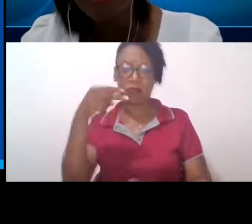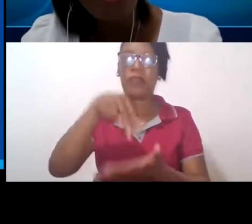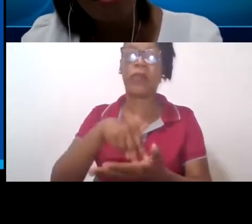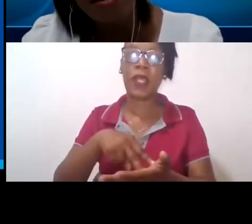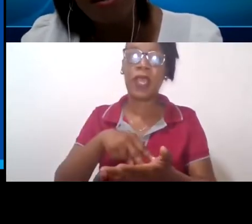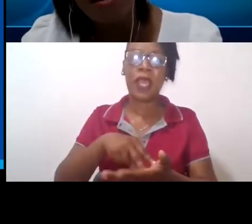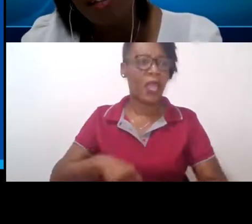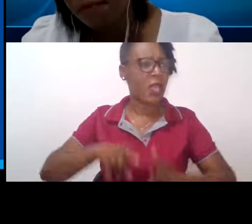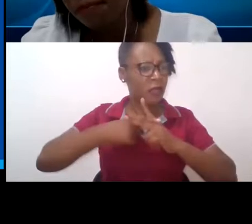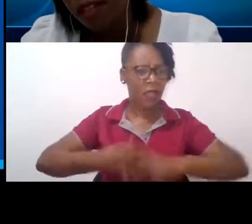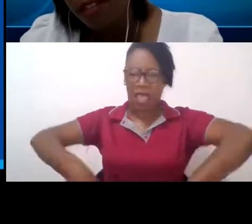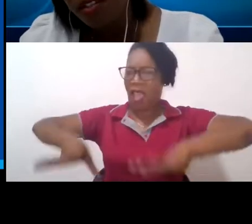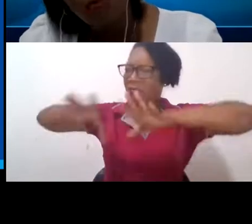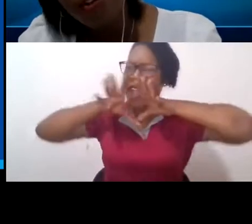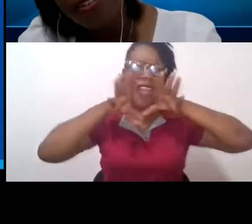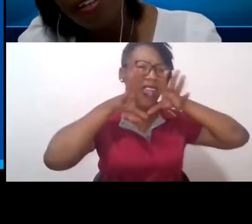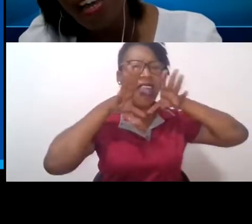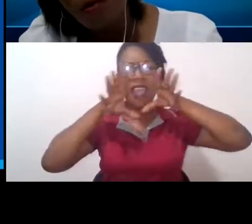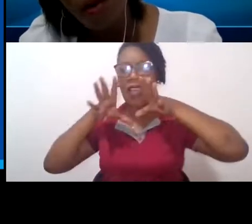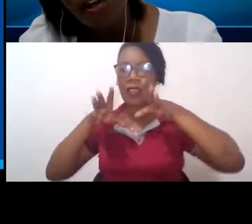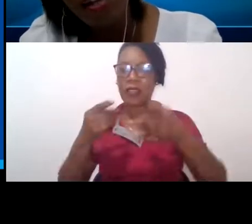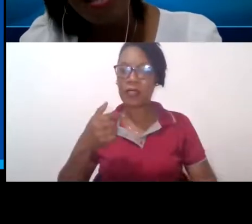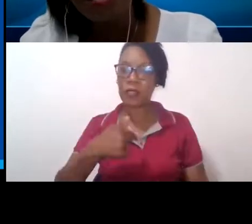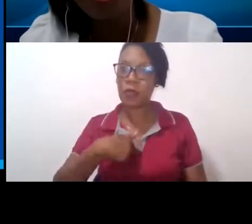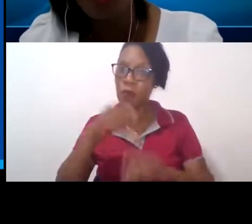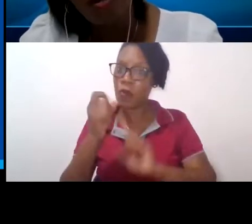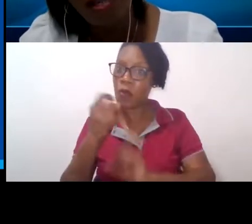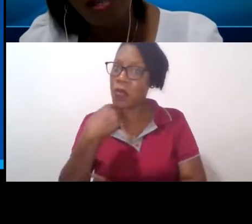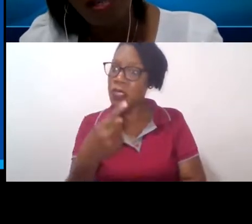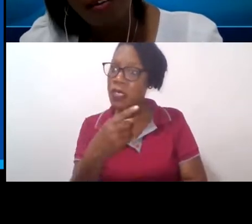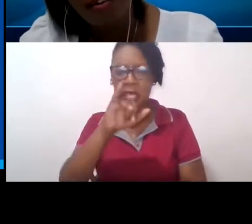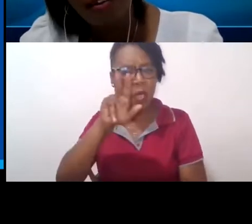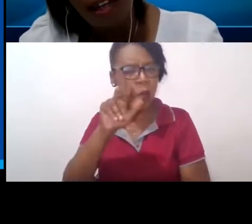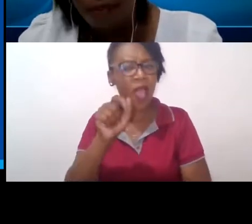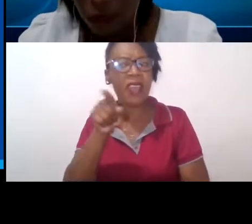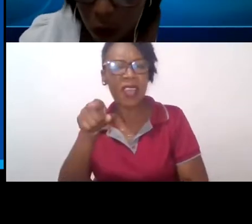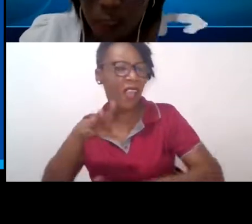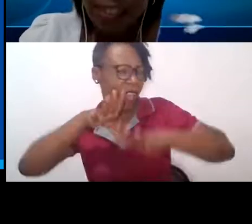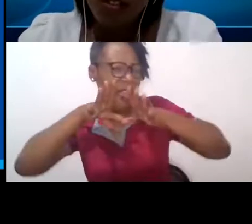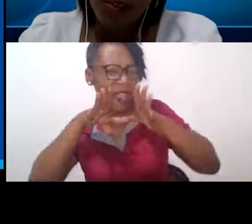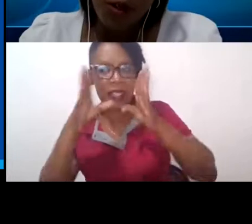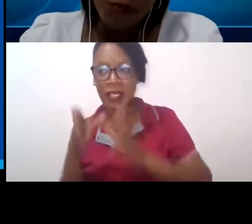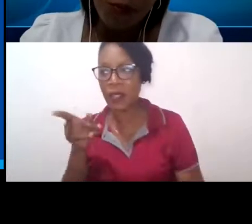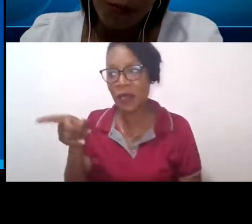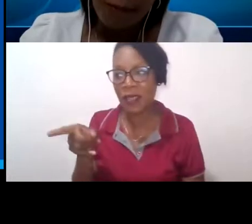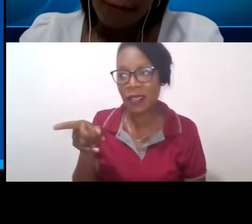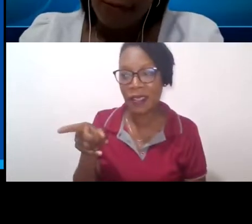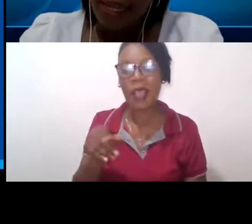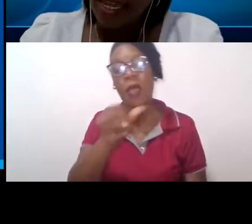A gritar y gritar y gritar. Yo puedo decir que Juana es gritona. Otra